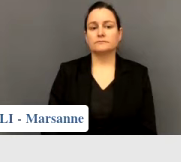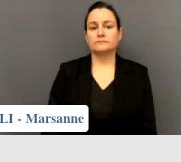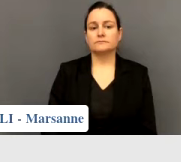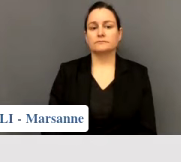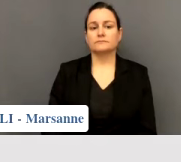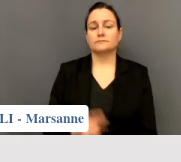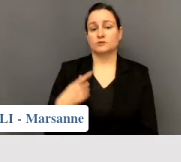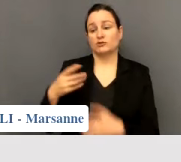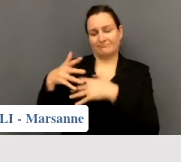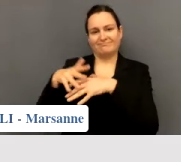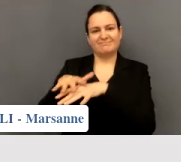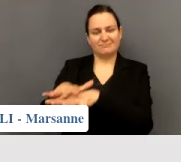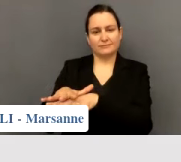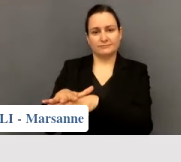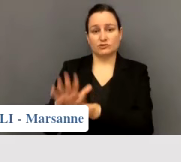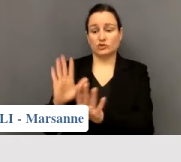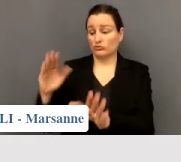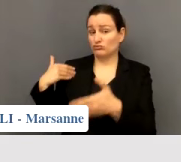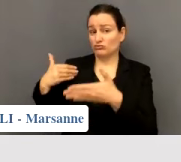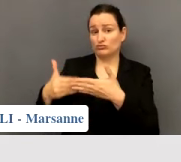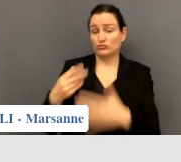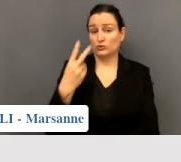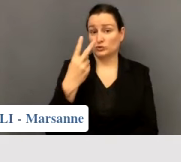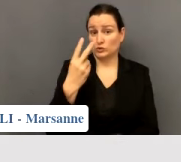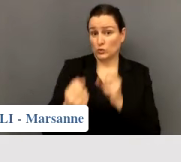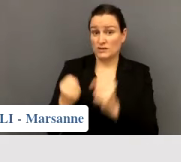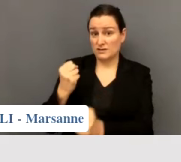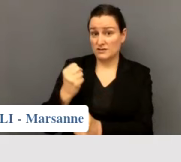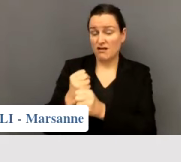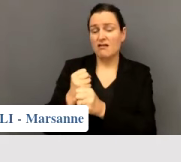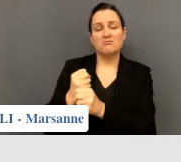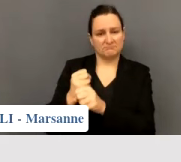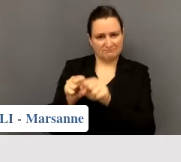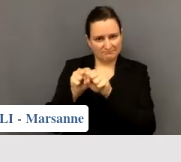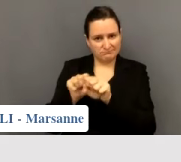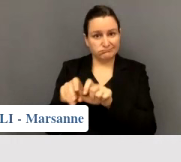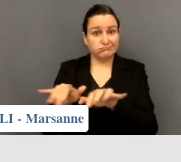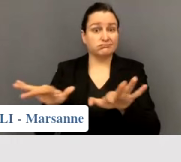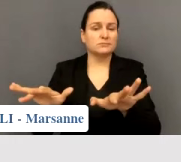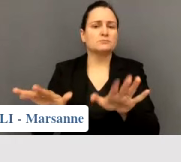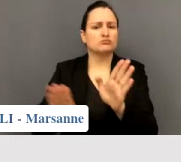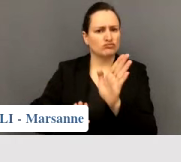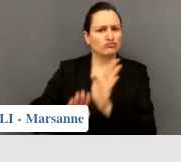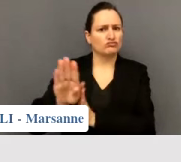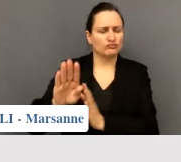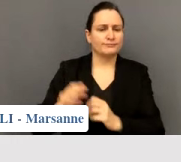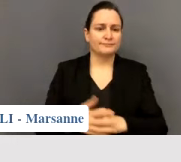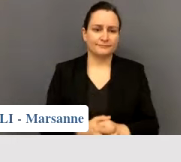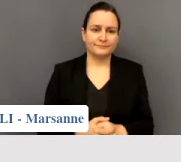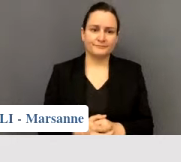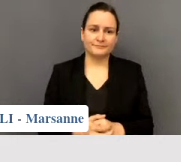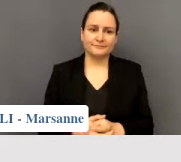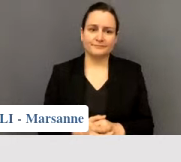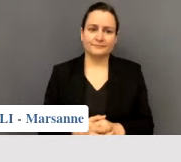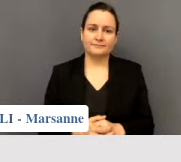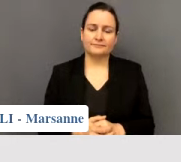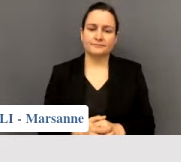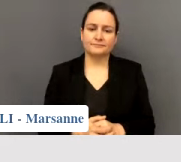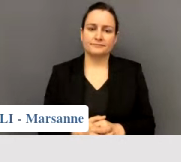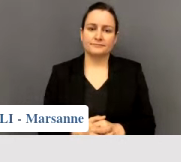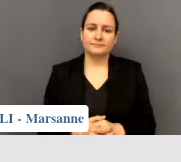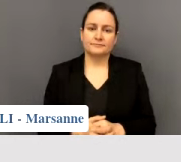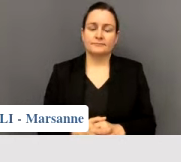Avancemos, por favor. Bien, como decíamos recién, 196.091 mujeres y diversidades en situación